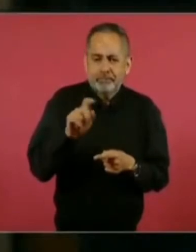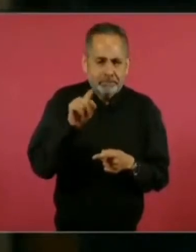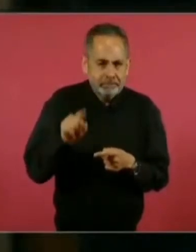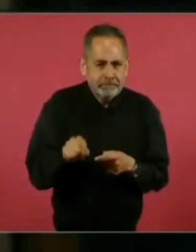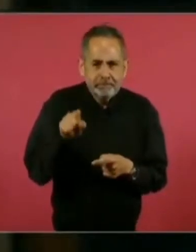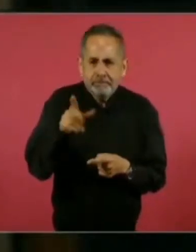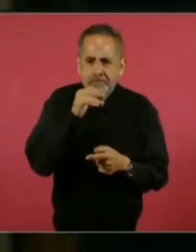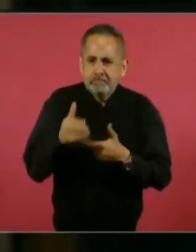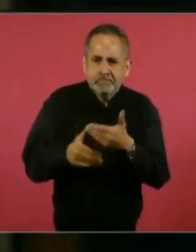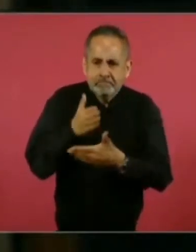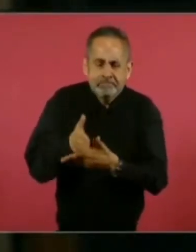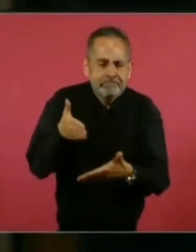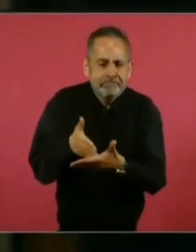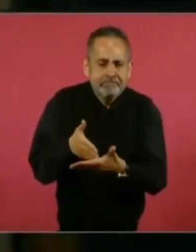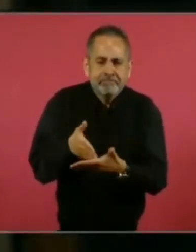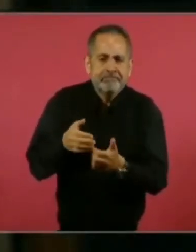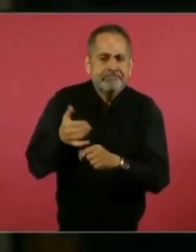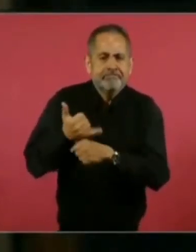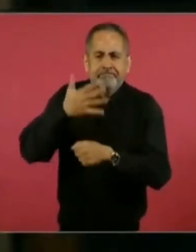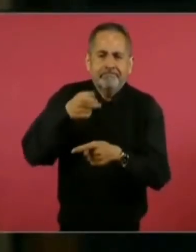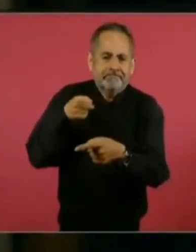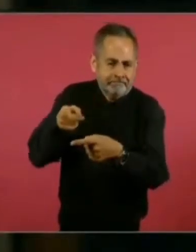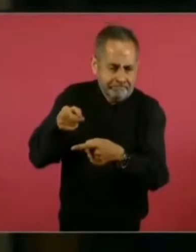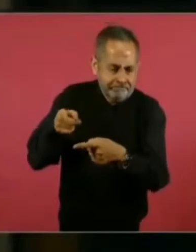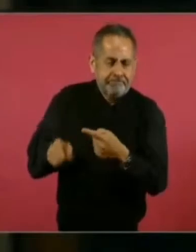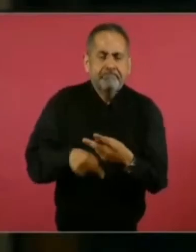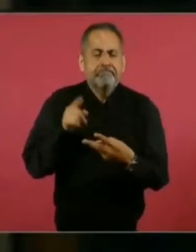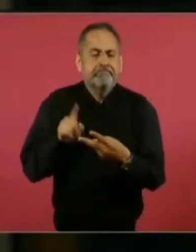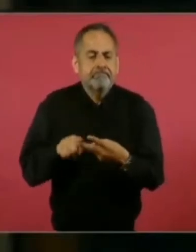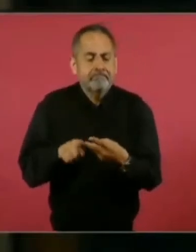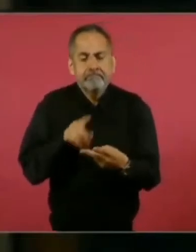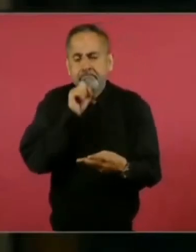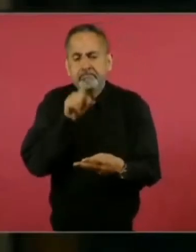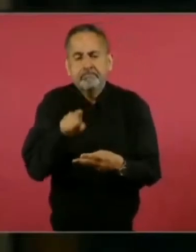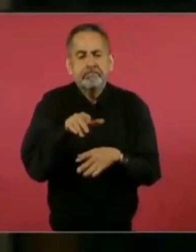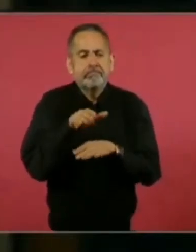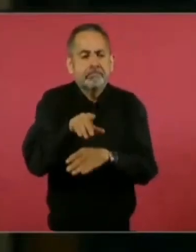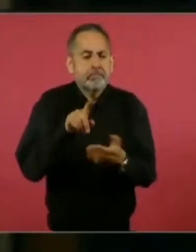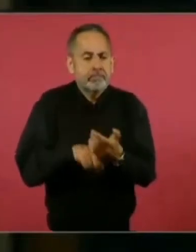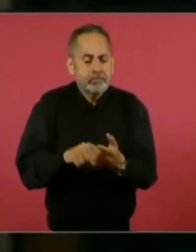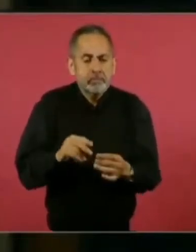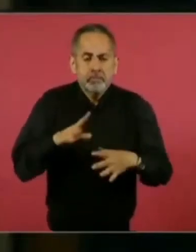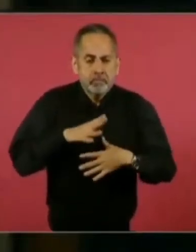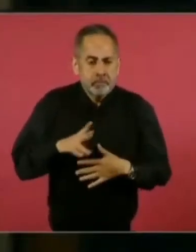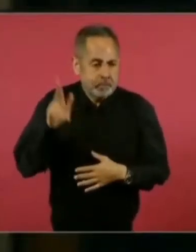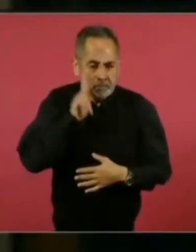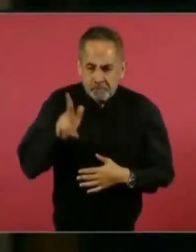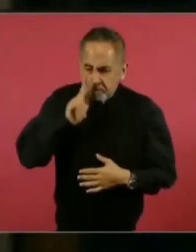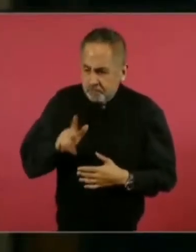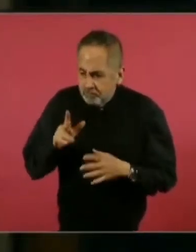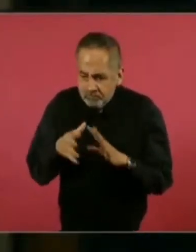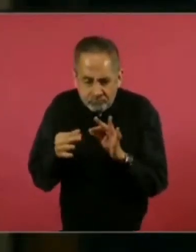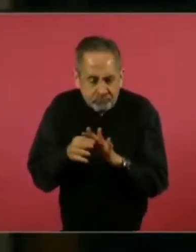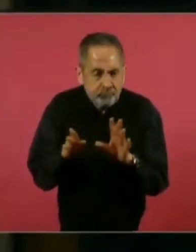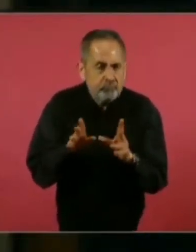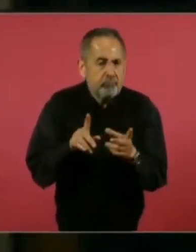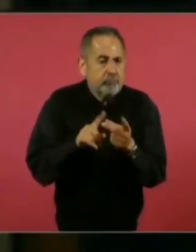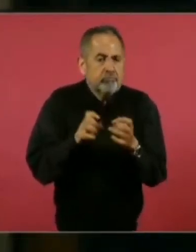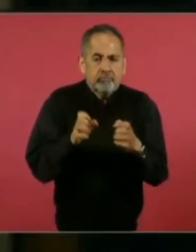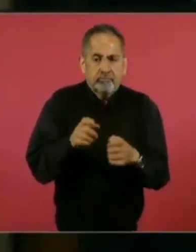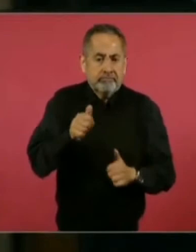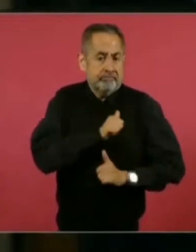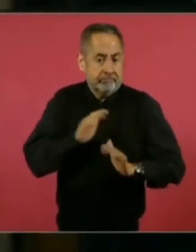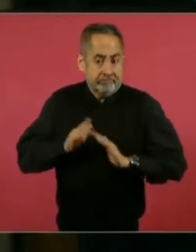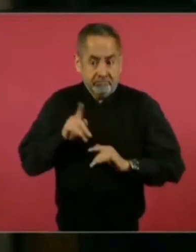haya podido avanzar más en este tema, y también sobre respecto a que no hay evidencia de la participación